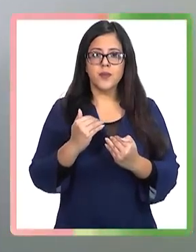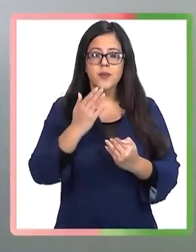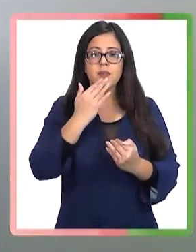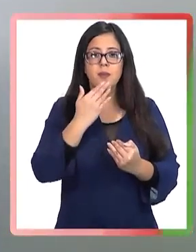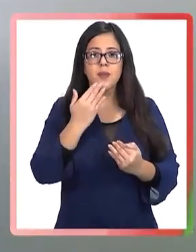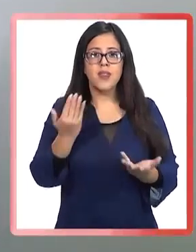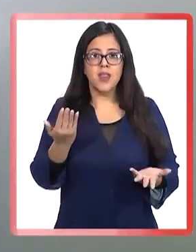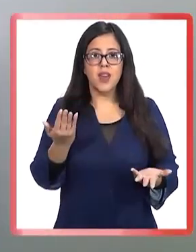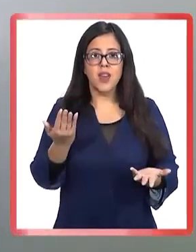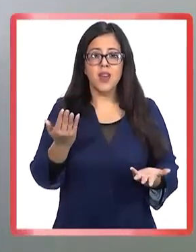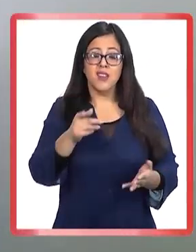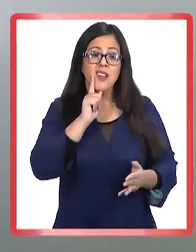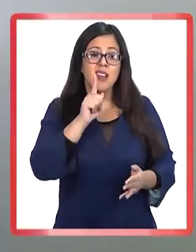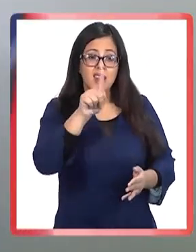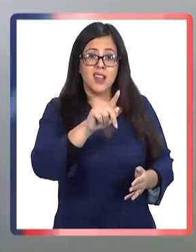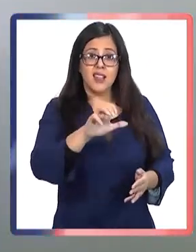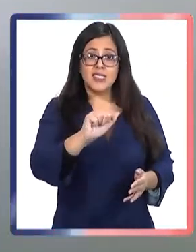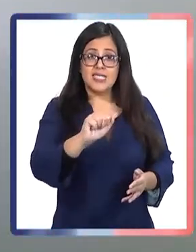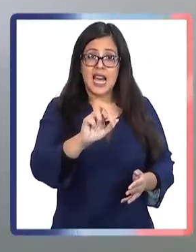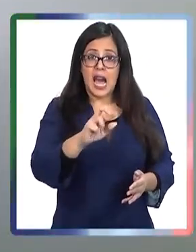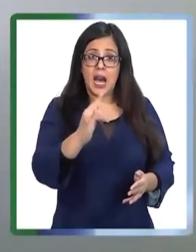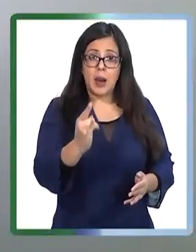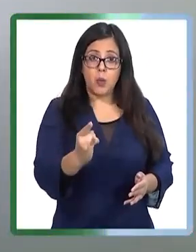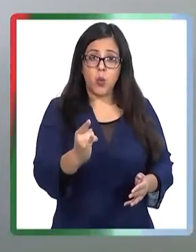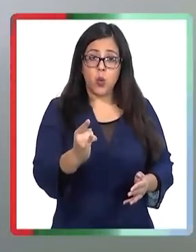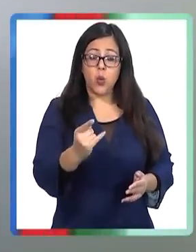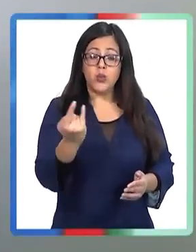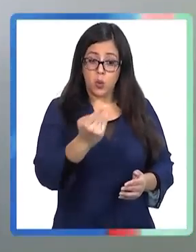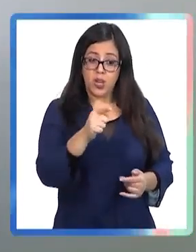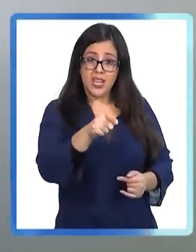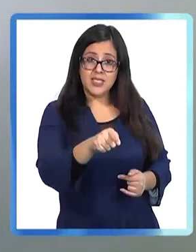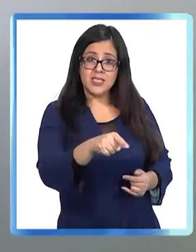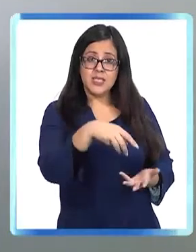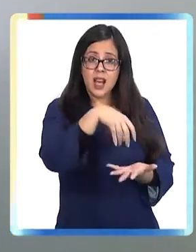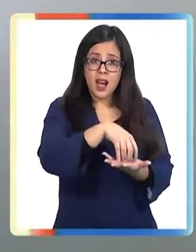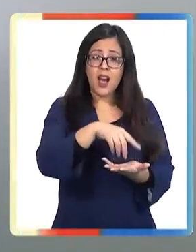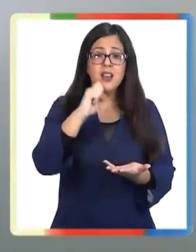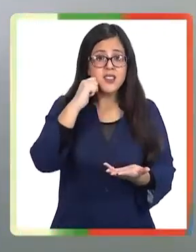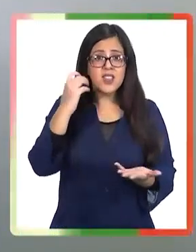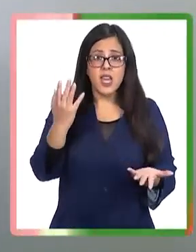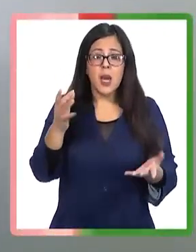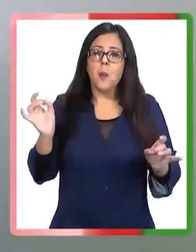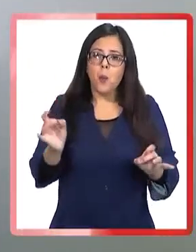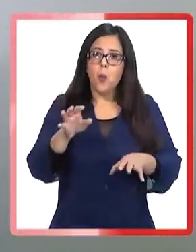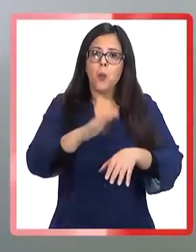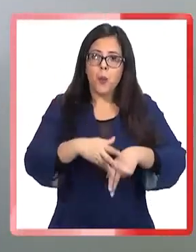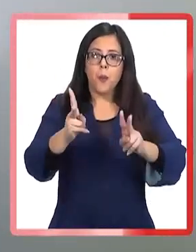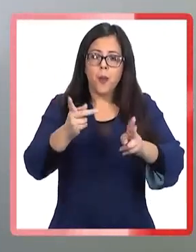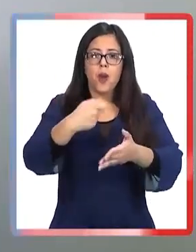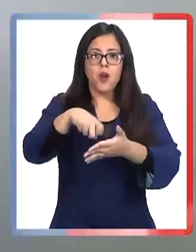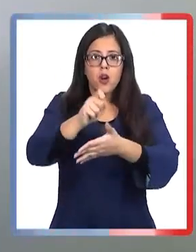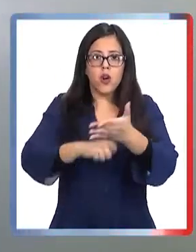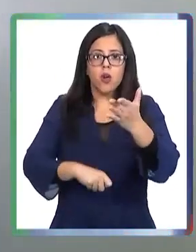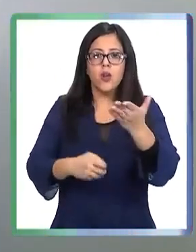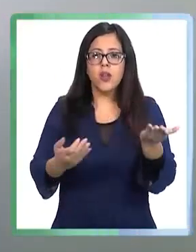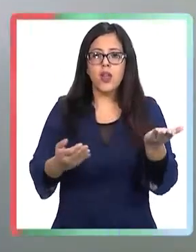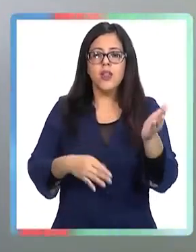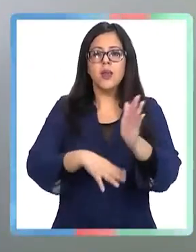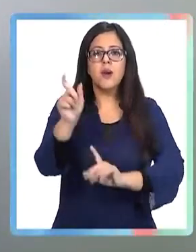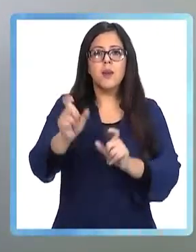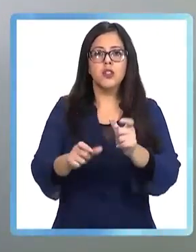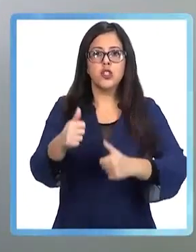el contar con un SAPO, un servicio de urgencia de ese nivel, ya que nos permitiría la contratación de